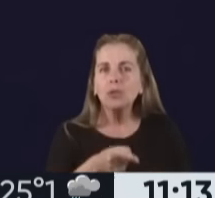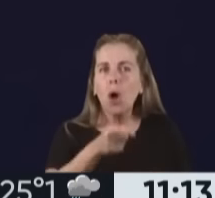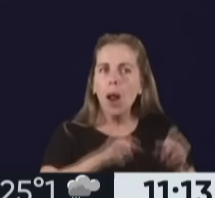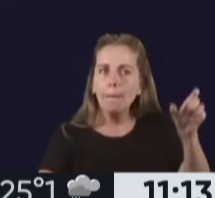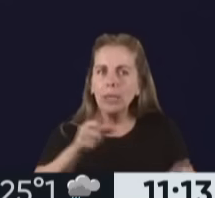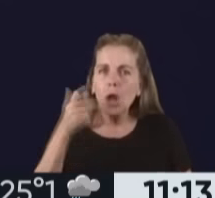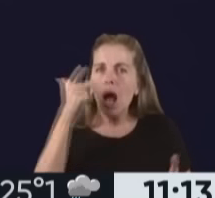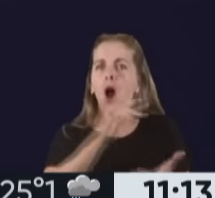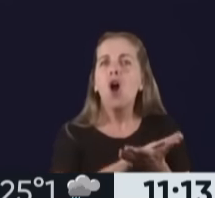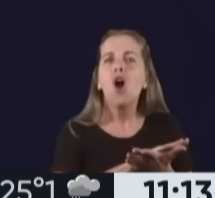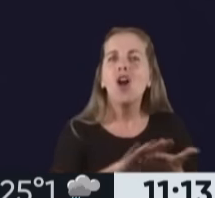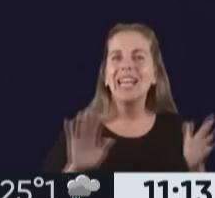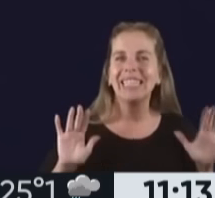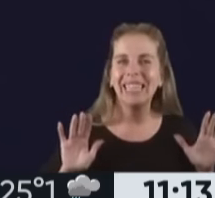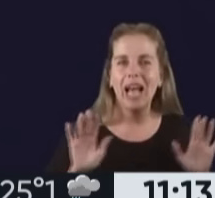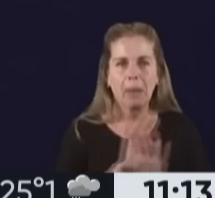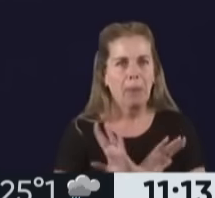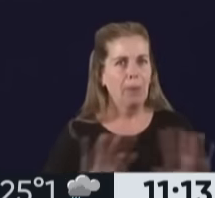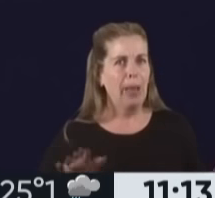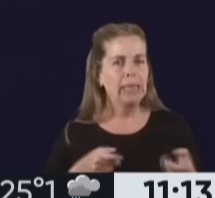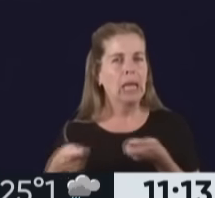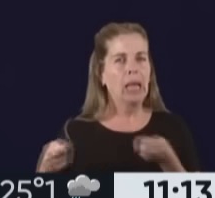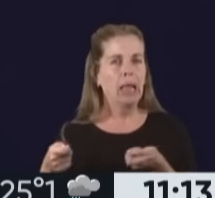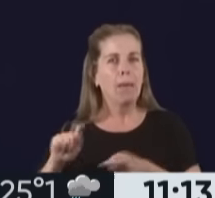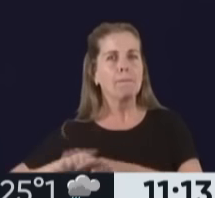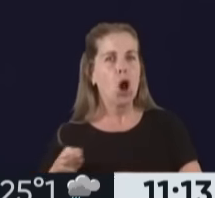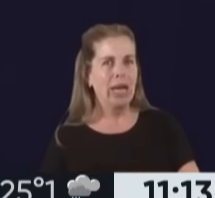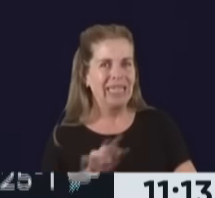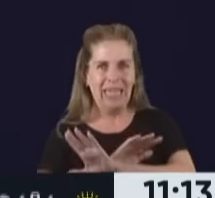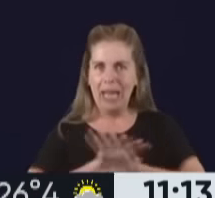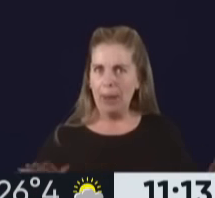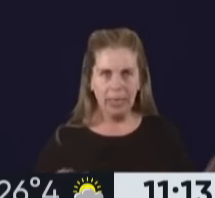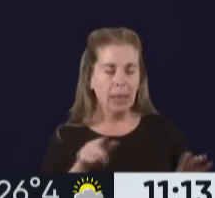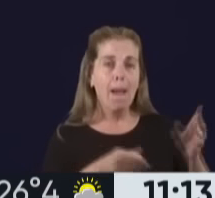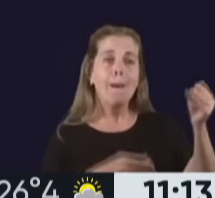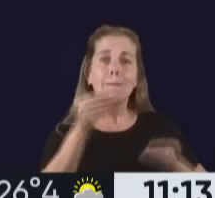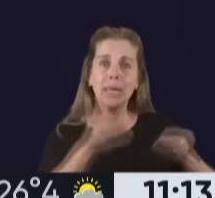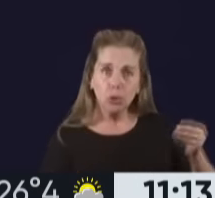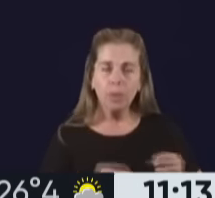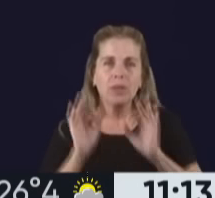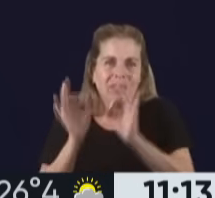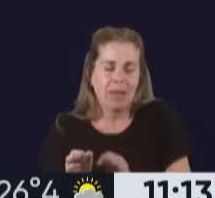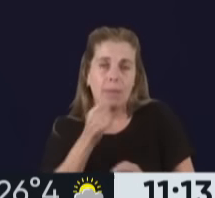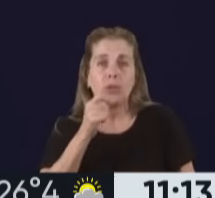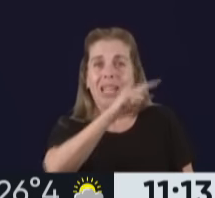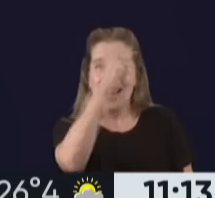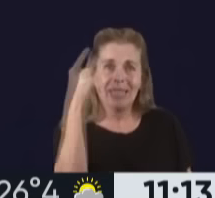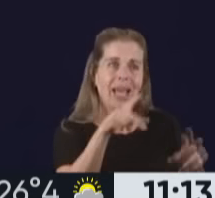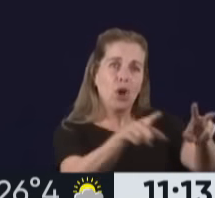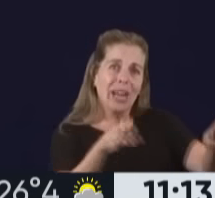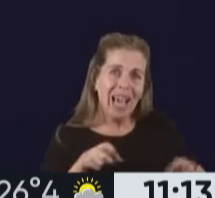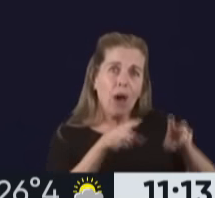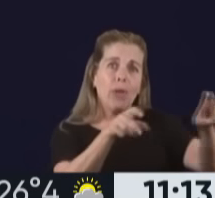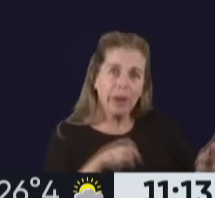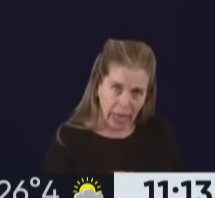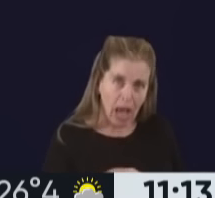a la manipulación política. Es un presupuesto que parte de una verdad elemental. Si el Estado recauda más de lo previsto, baja